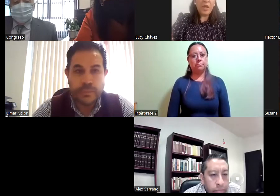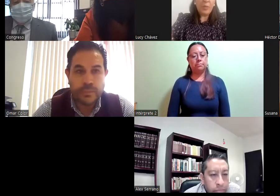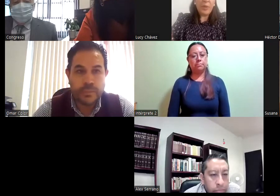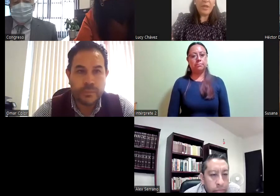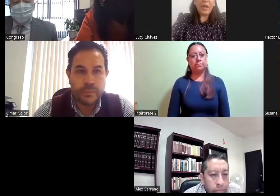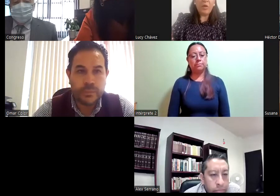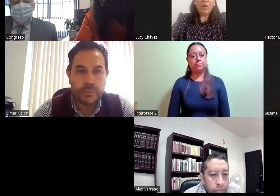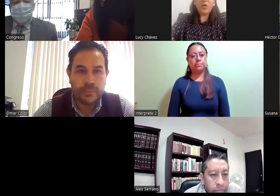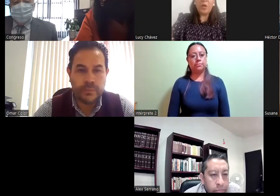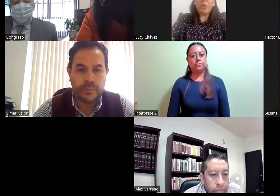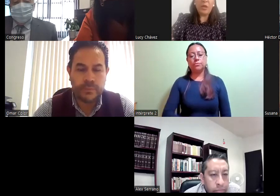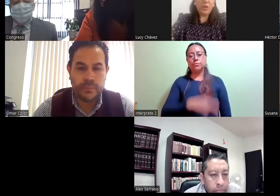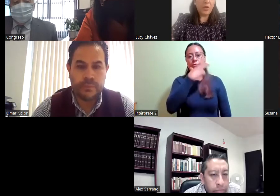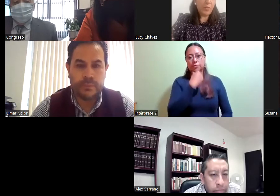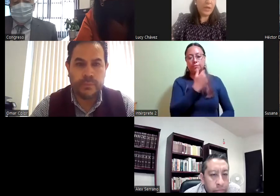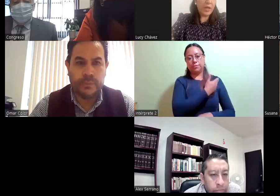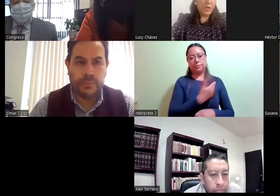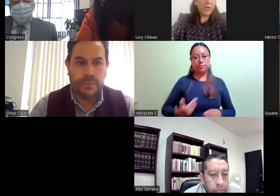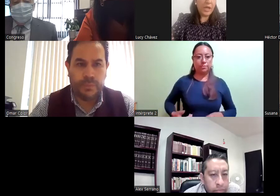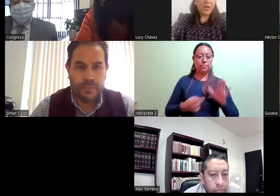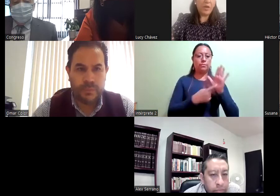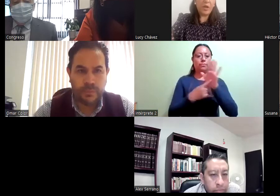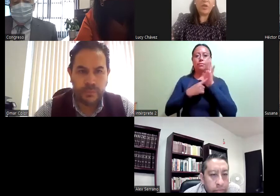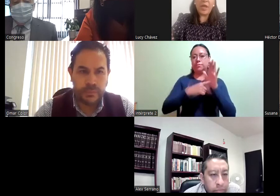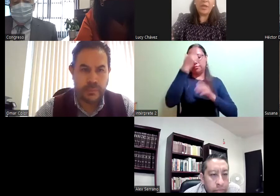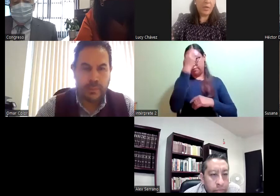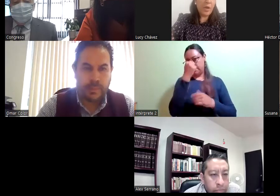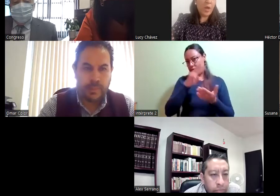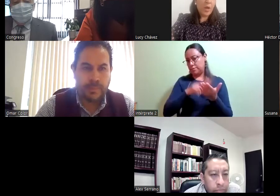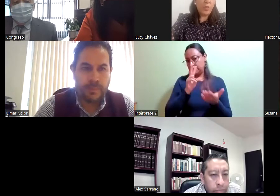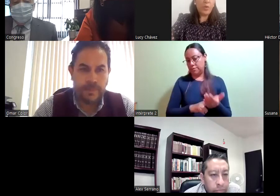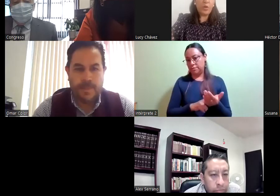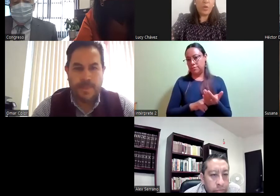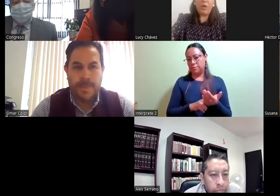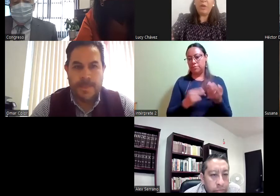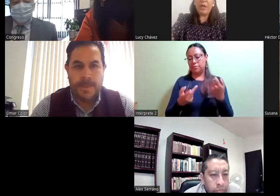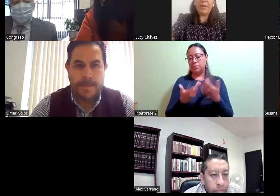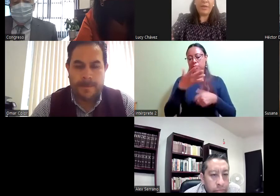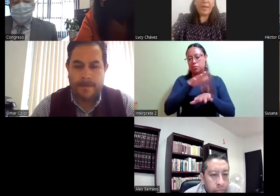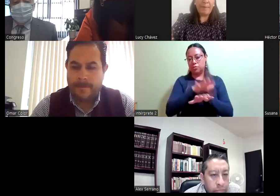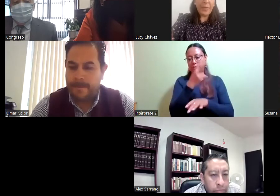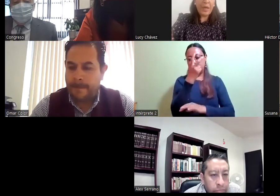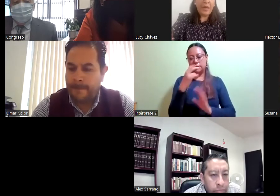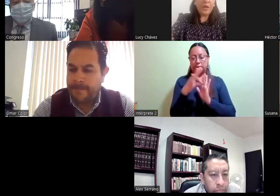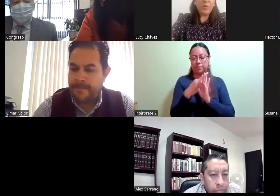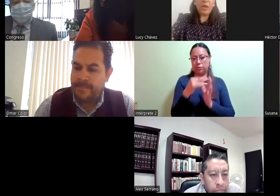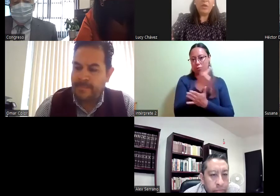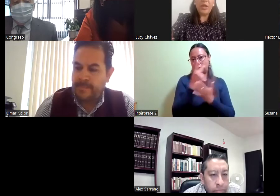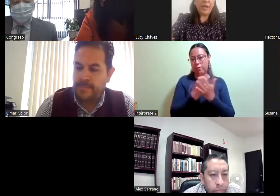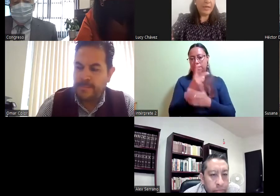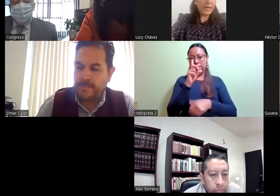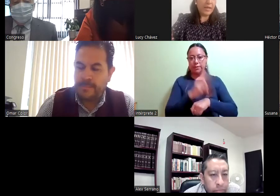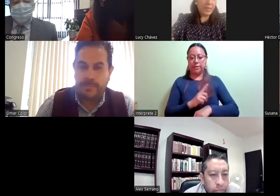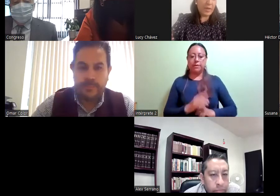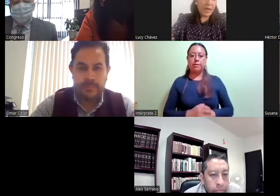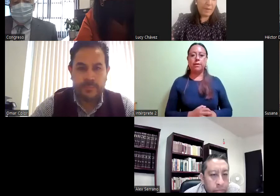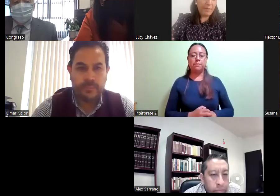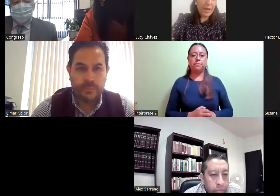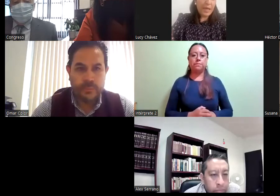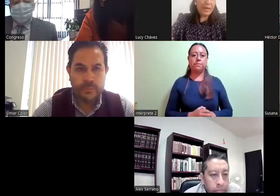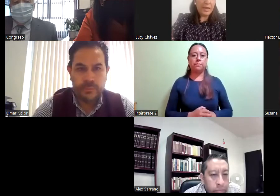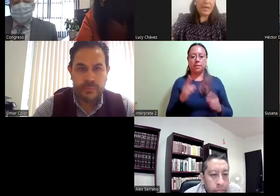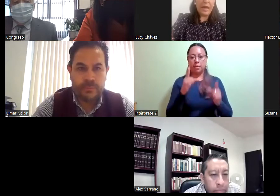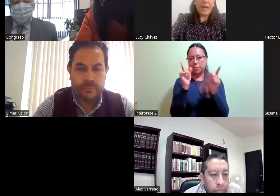Presidente, han sido presentados los argumentos respectivos relacionados a este punto del orden del día, resumiéndose de la siguiente